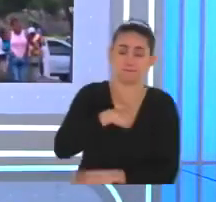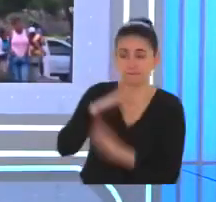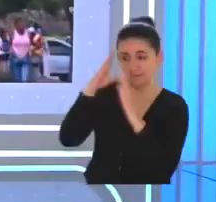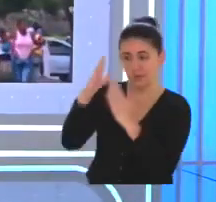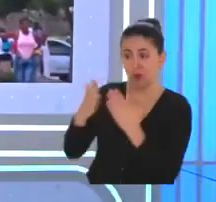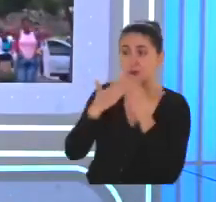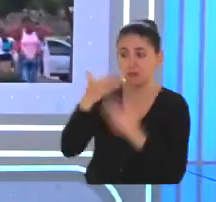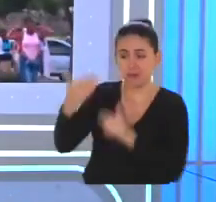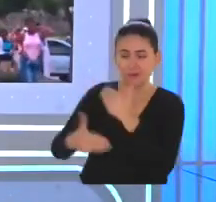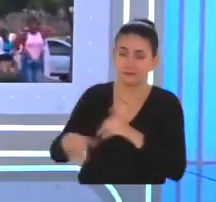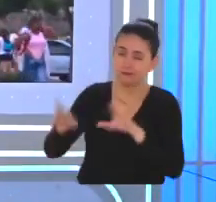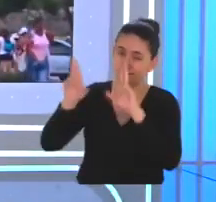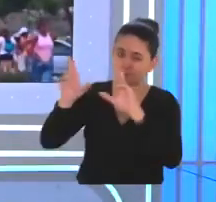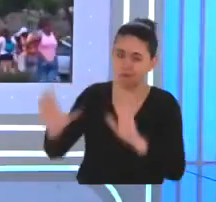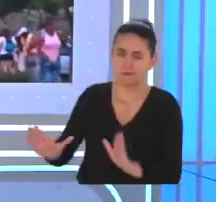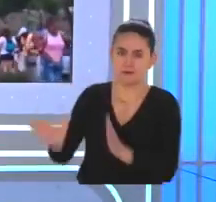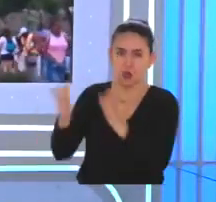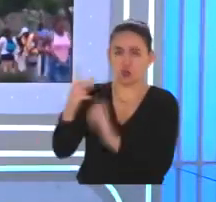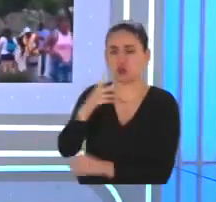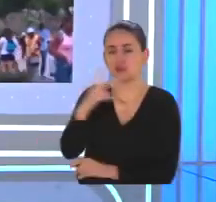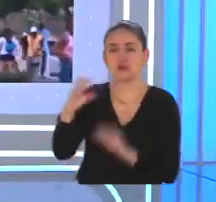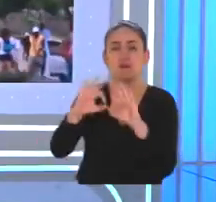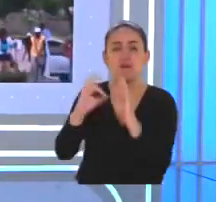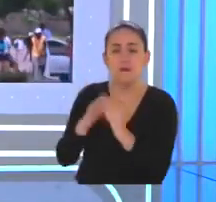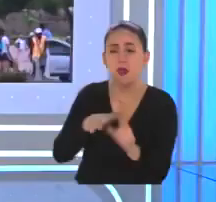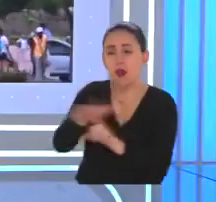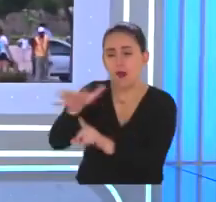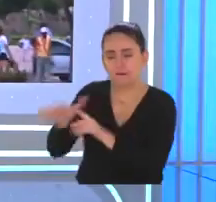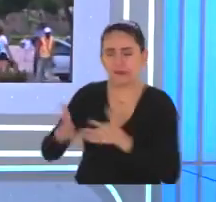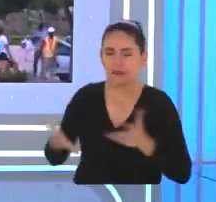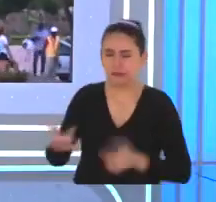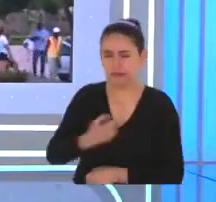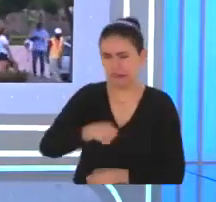a la evolución de esta situación y a acompañar también a estas 200 familias afectadas. Gracias por su reporte.